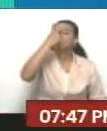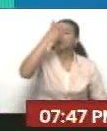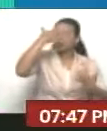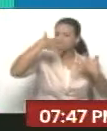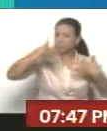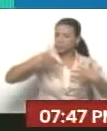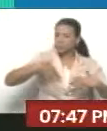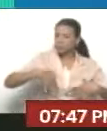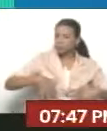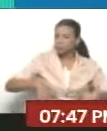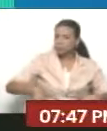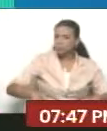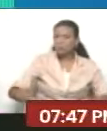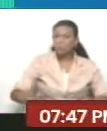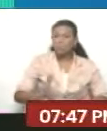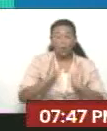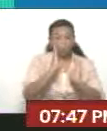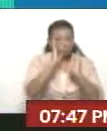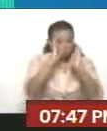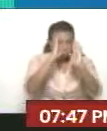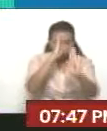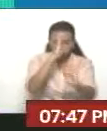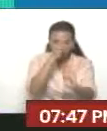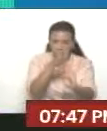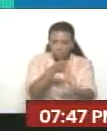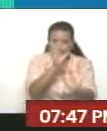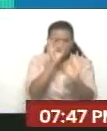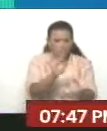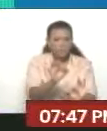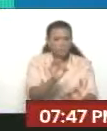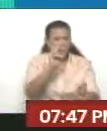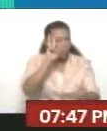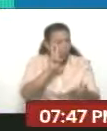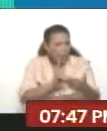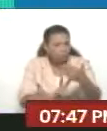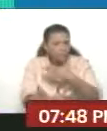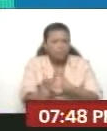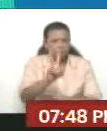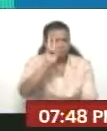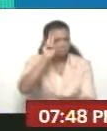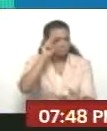Dejar fluir, pero con un plan, una estrategia, una visión.